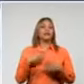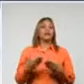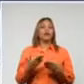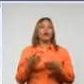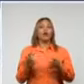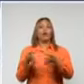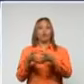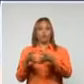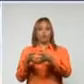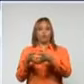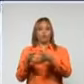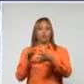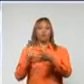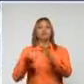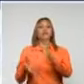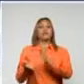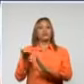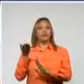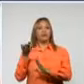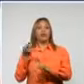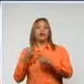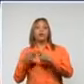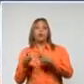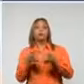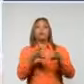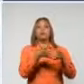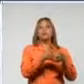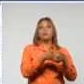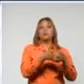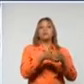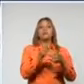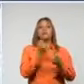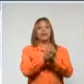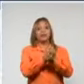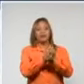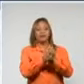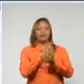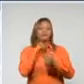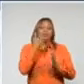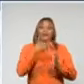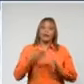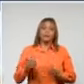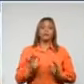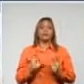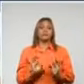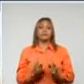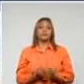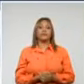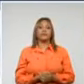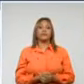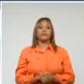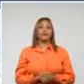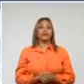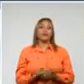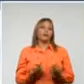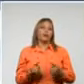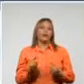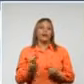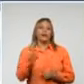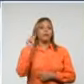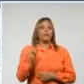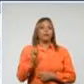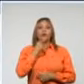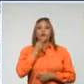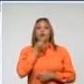grupo se salvará y otro grupo, los de mayor riesgo, pues fallece. Y bueno, pues tampoco la humanidad puede estar